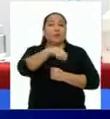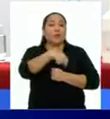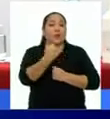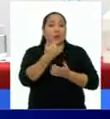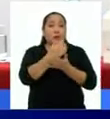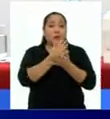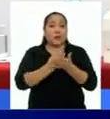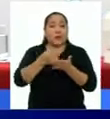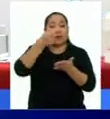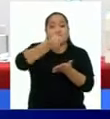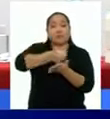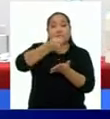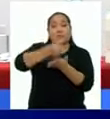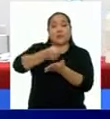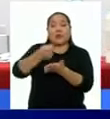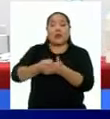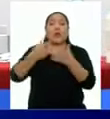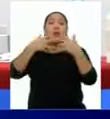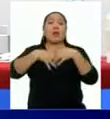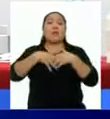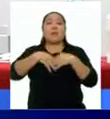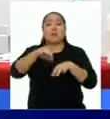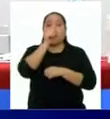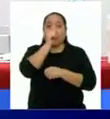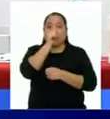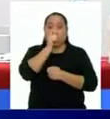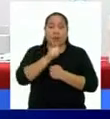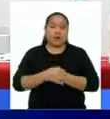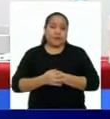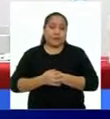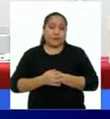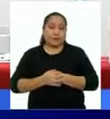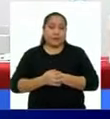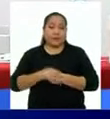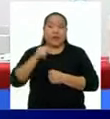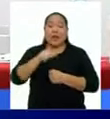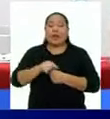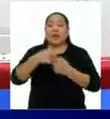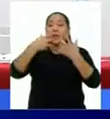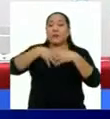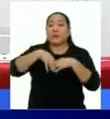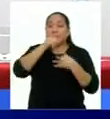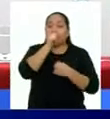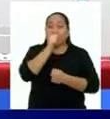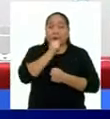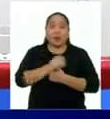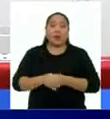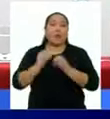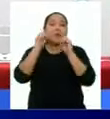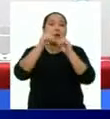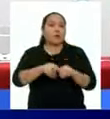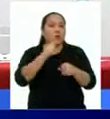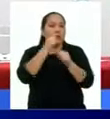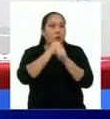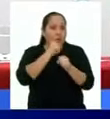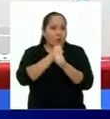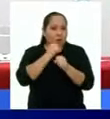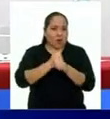es la inversión pública. La inversión pública, además de generar empleo,